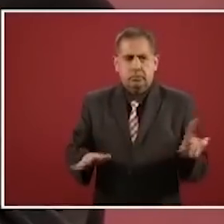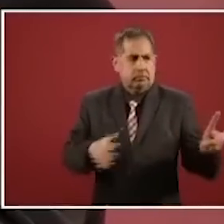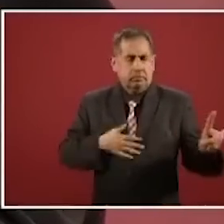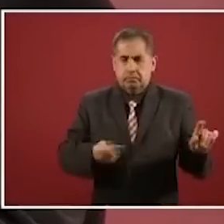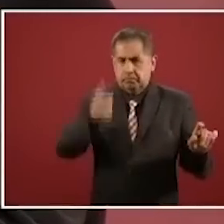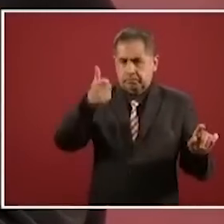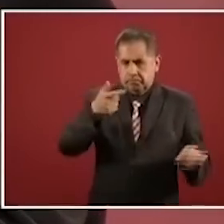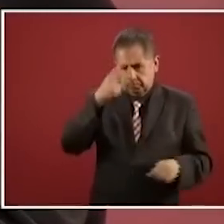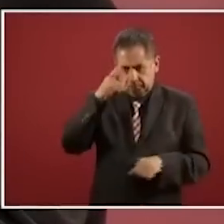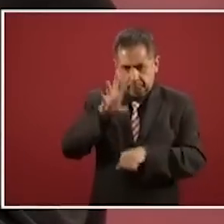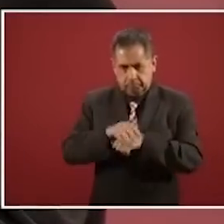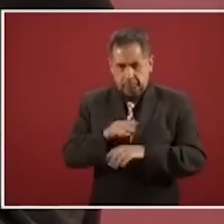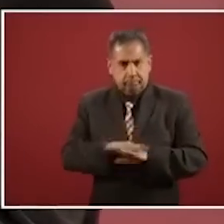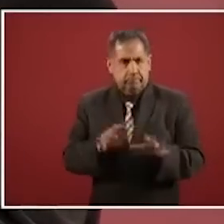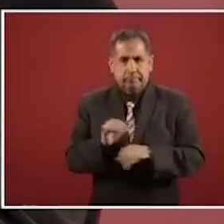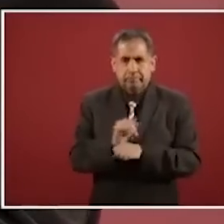autorice.